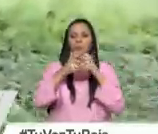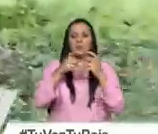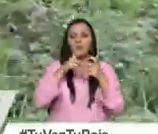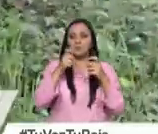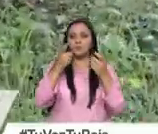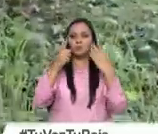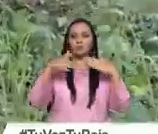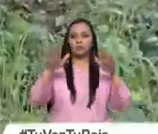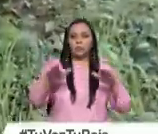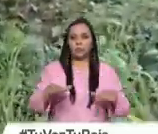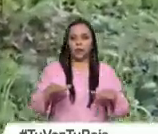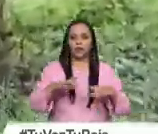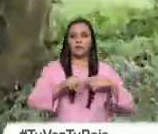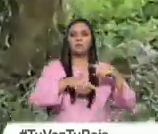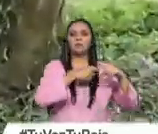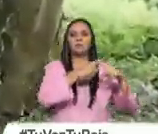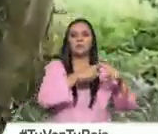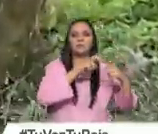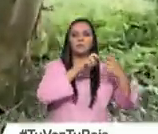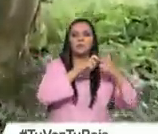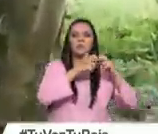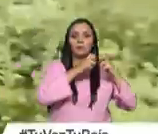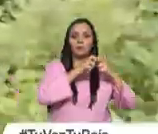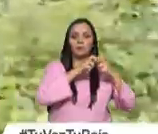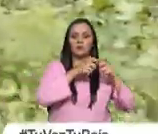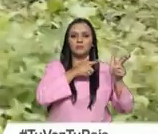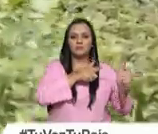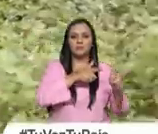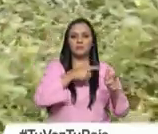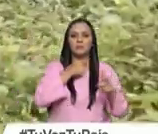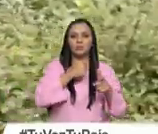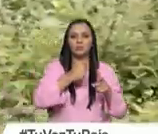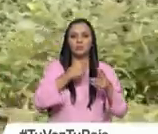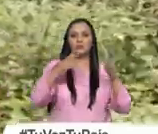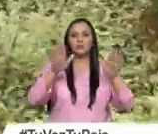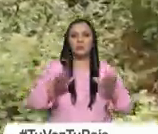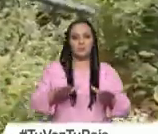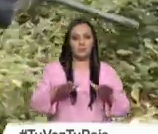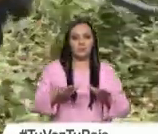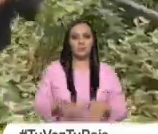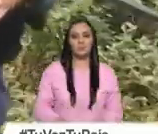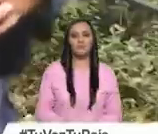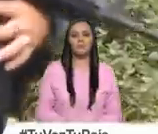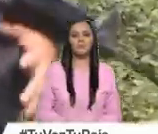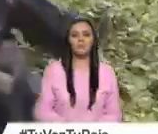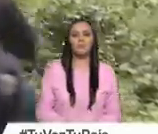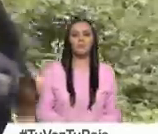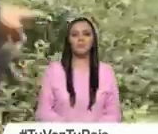criminales, algunas de ellas adheridas al grupo yihadista Estado Islámico.